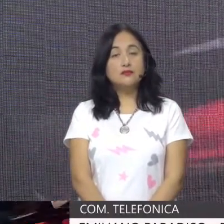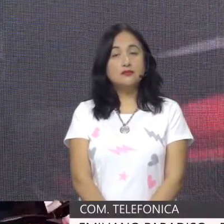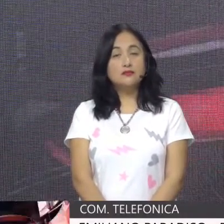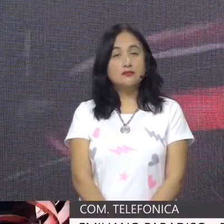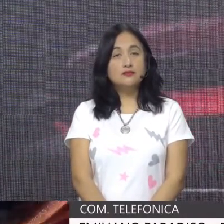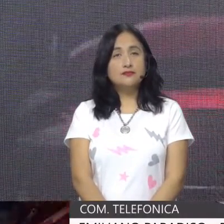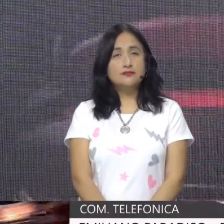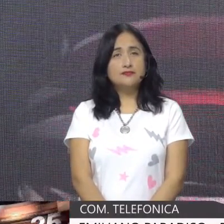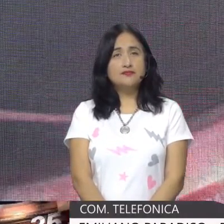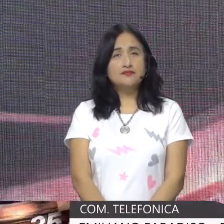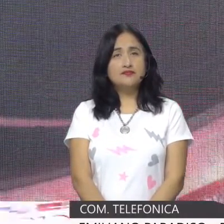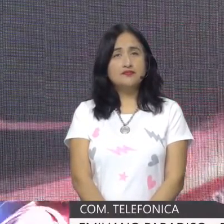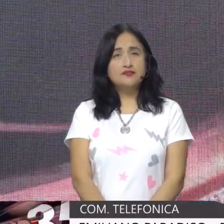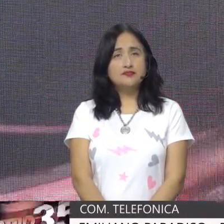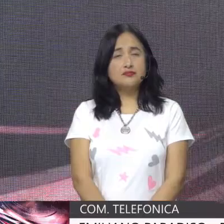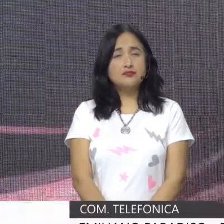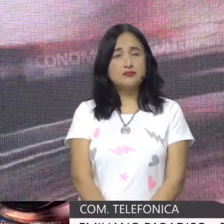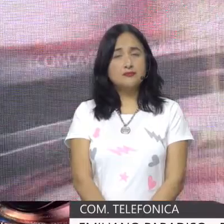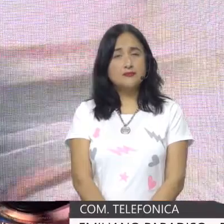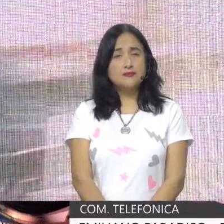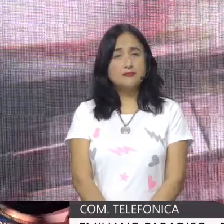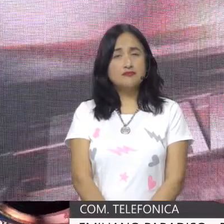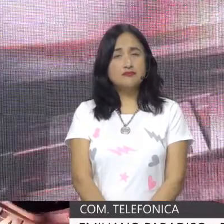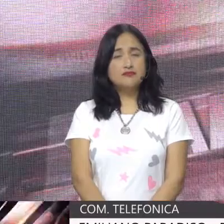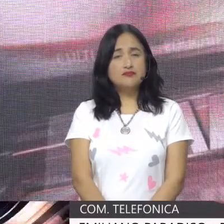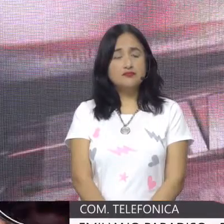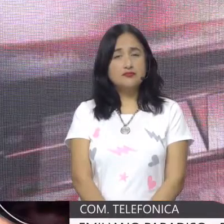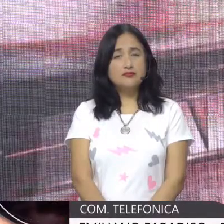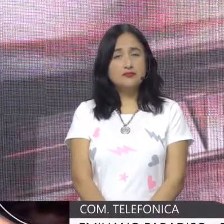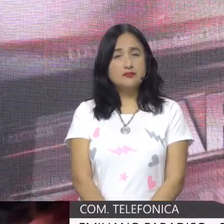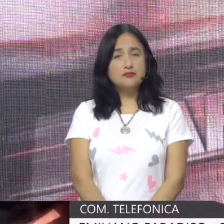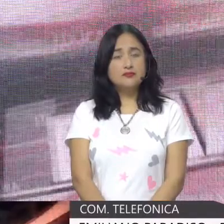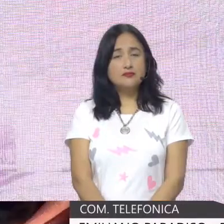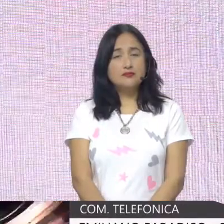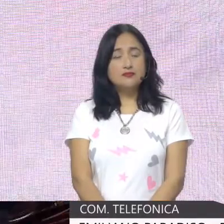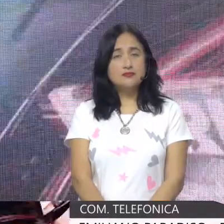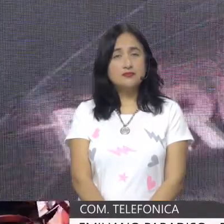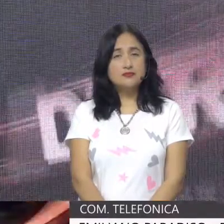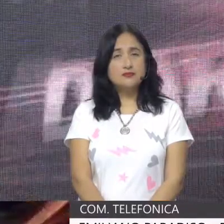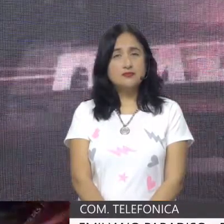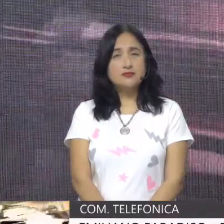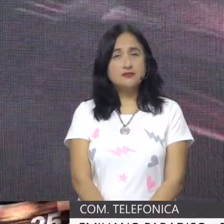que no tener un ingreso mayor a 2 salarios mínimos vital y móvil